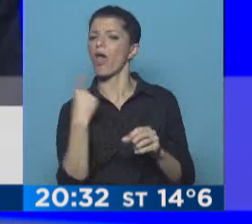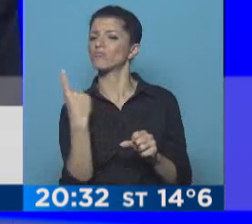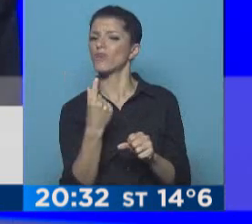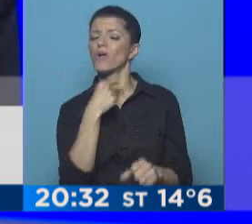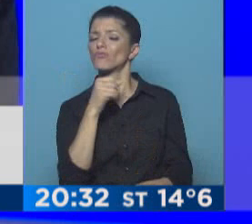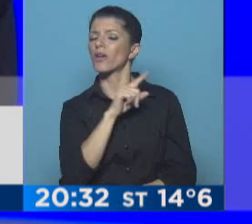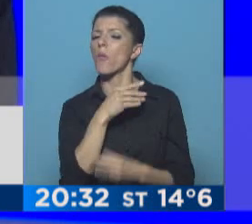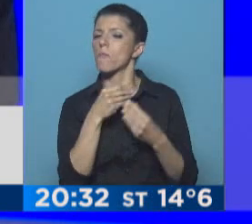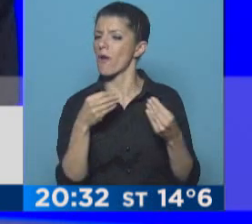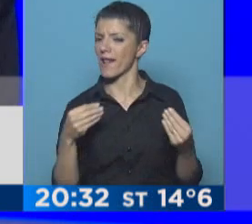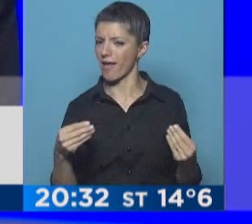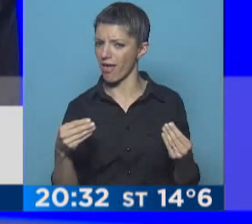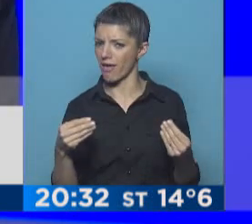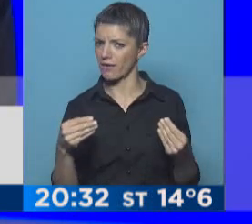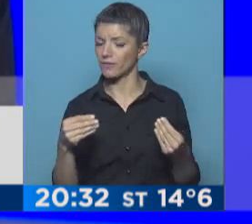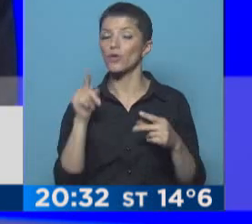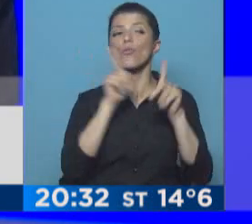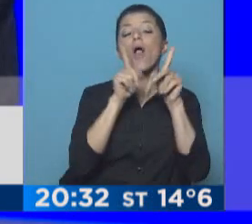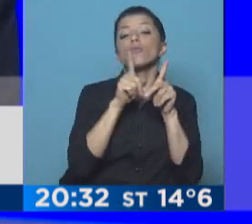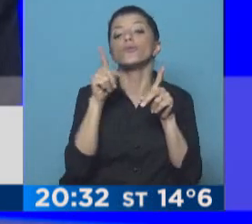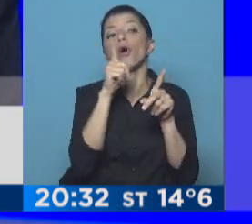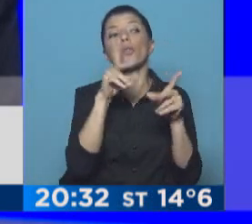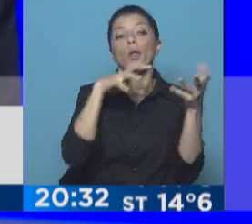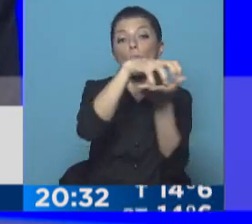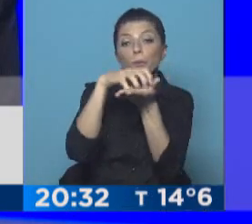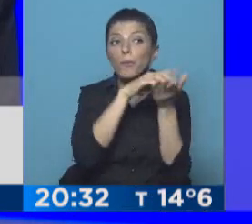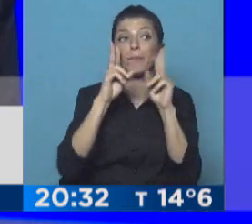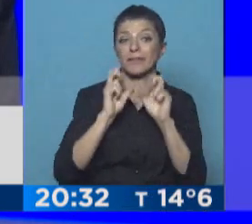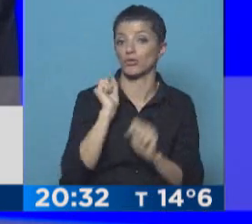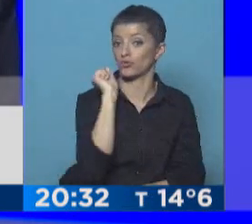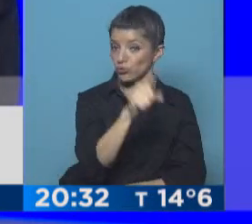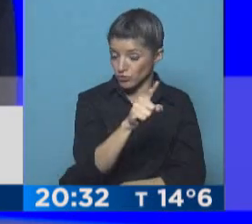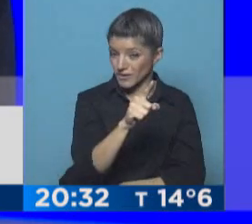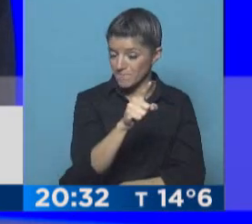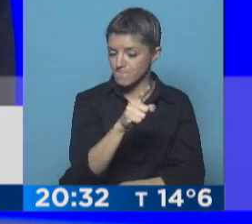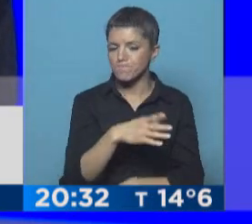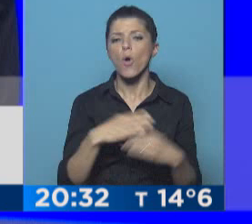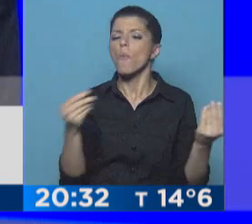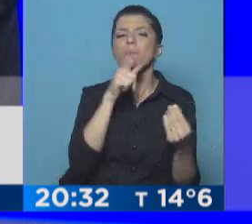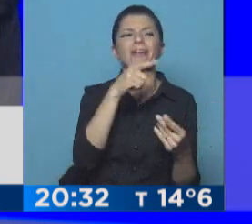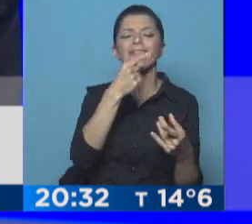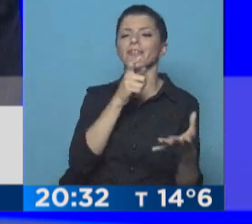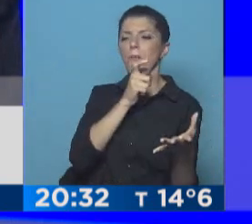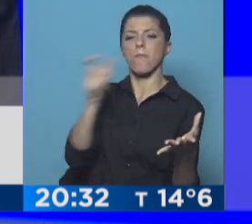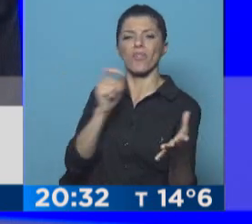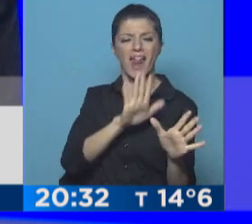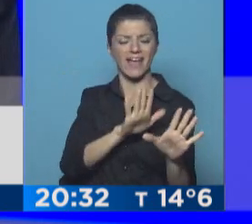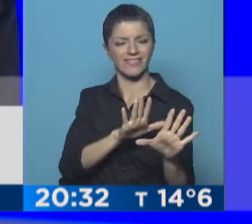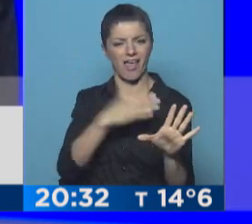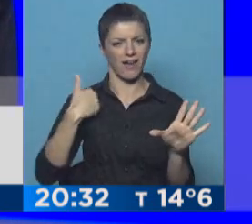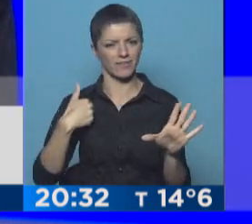el gobierno norteamericano o con alguno de los organismos de inteligencia de Estados Unidos no es decir por qué reaccionan De esta